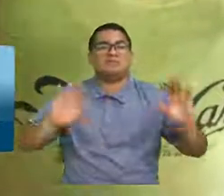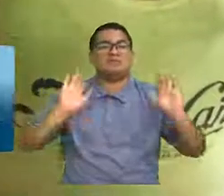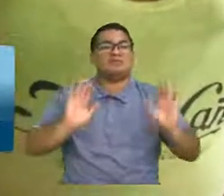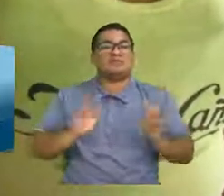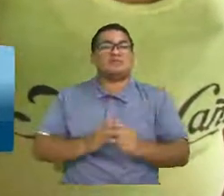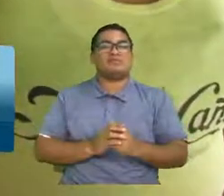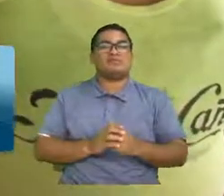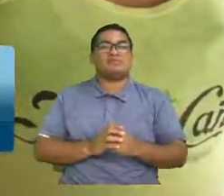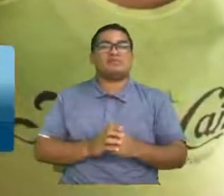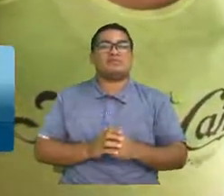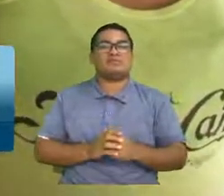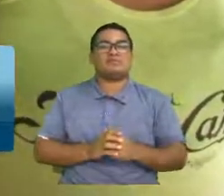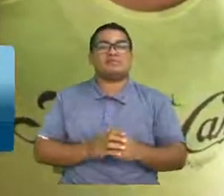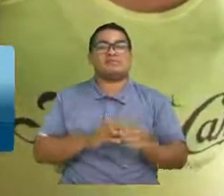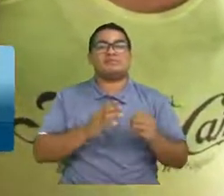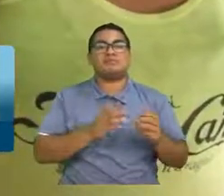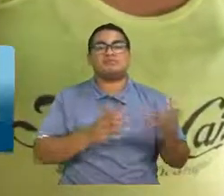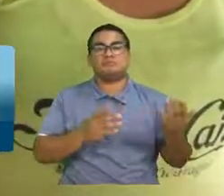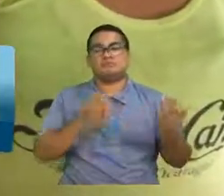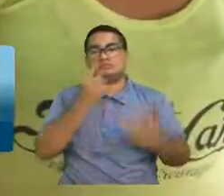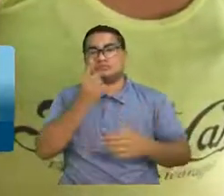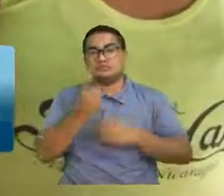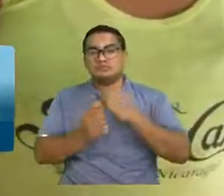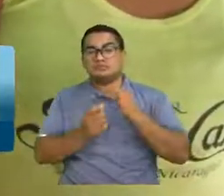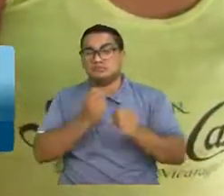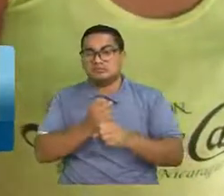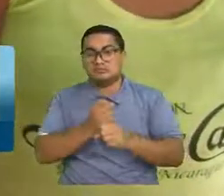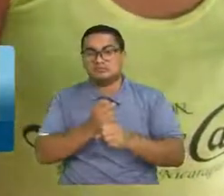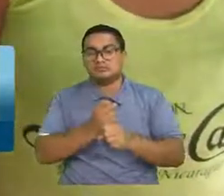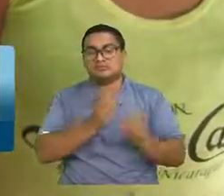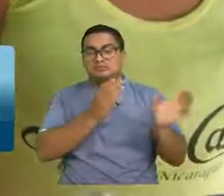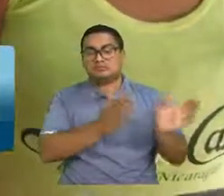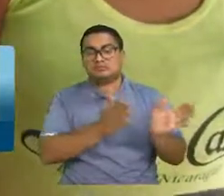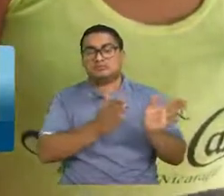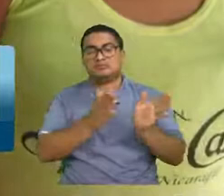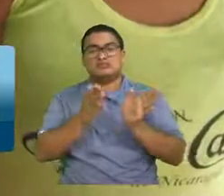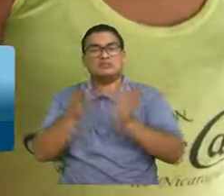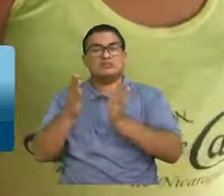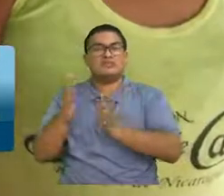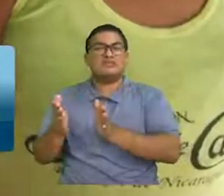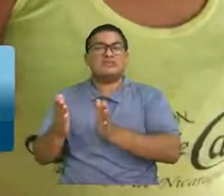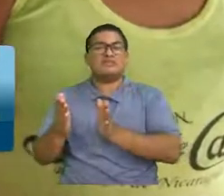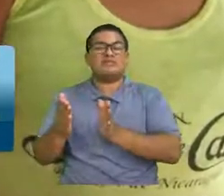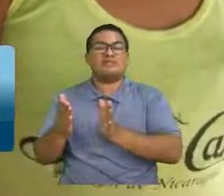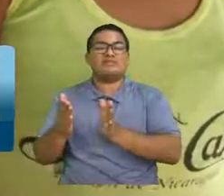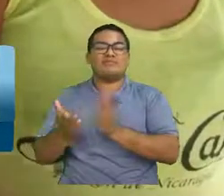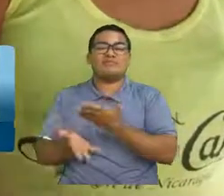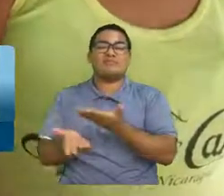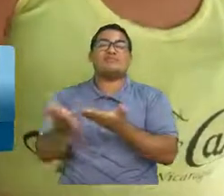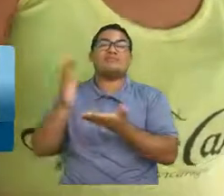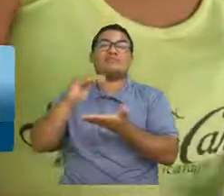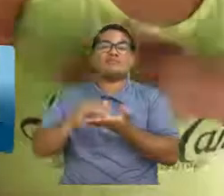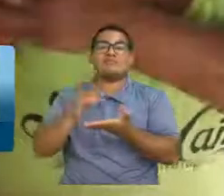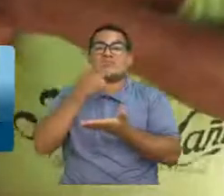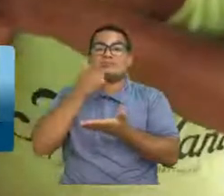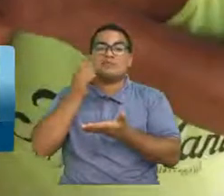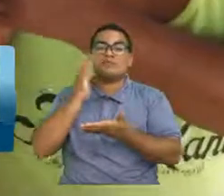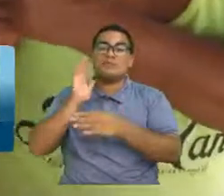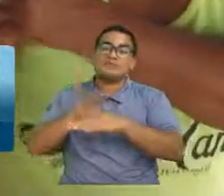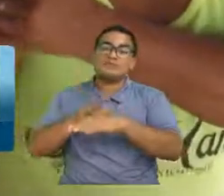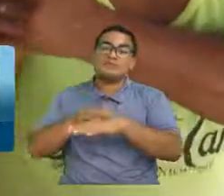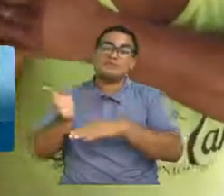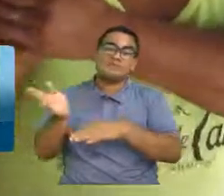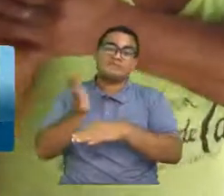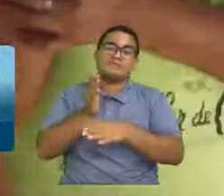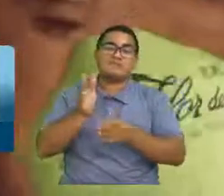Bueno, ya hablamos de los 0, los 4, los 6 meses, el año de edad, que son los 12 meses, ¿Hasta cuándo nuevamente el padre tiene cita en el centro de salud?